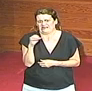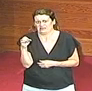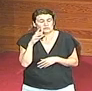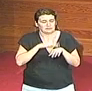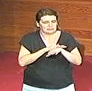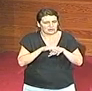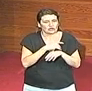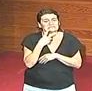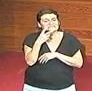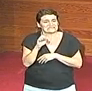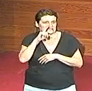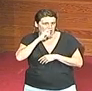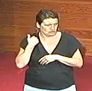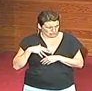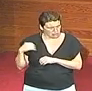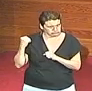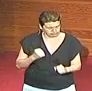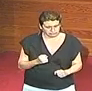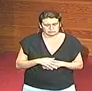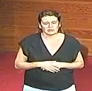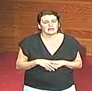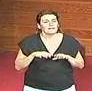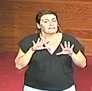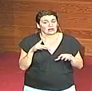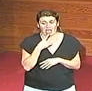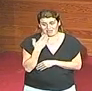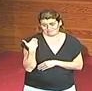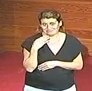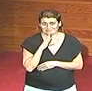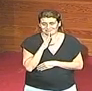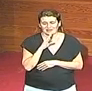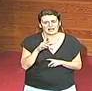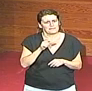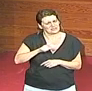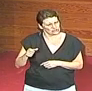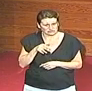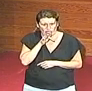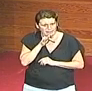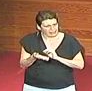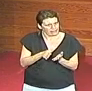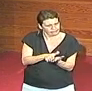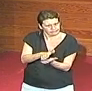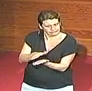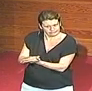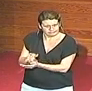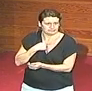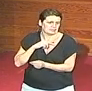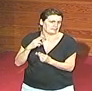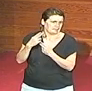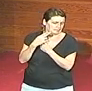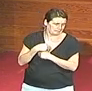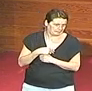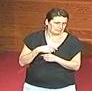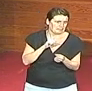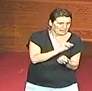años. Pero, como decía, la gente sigue muriendo, la gente se sigue viendo presa, acosada. ¿Qué